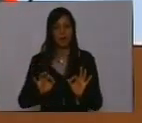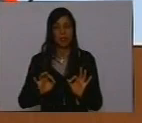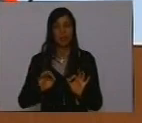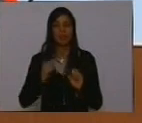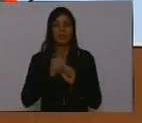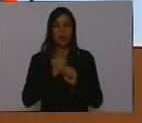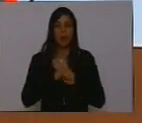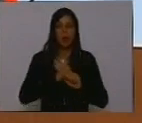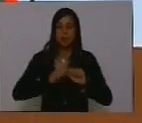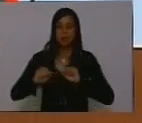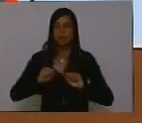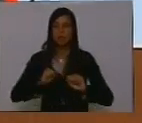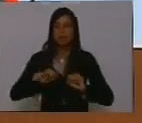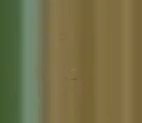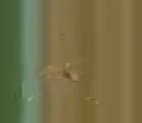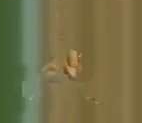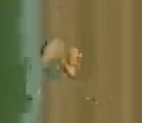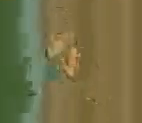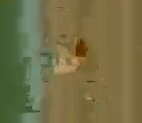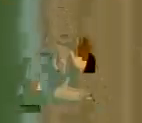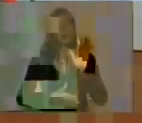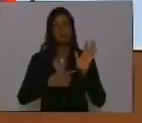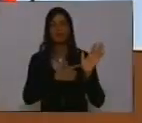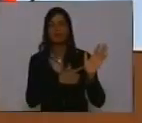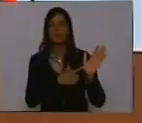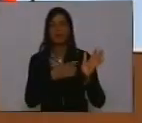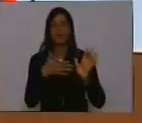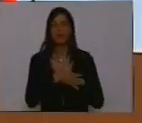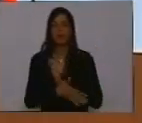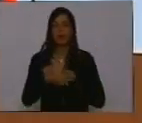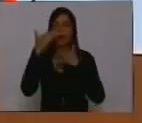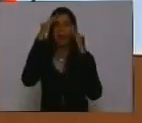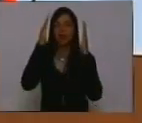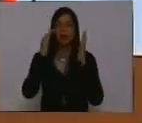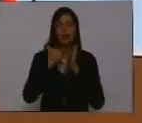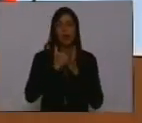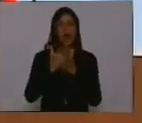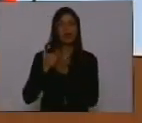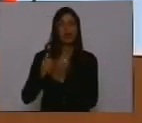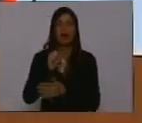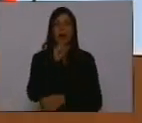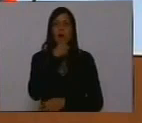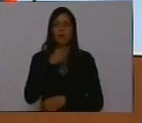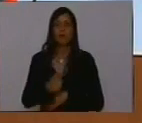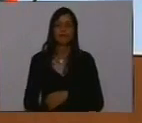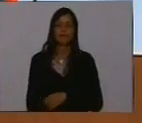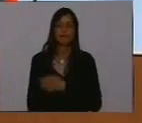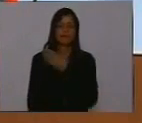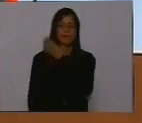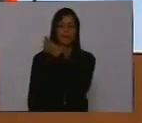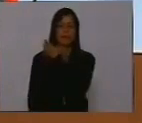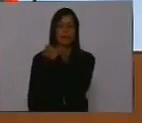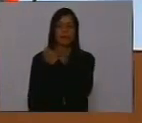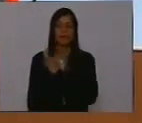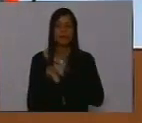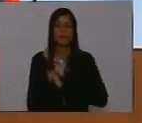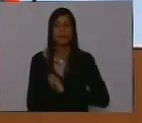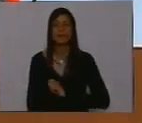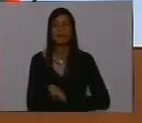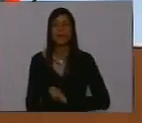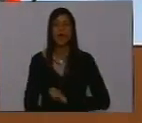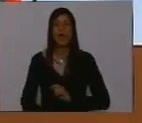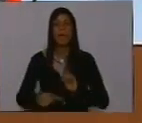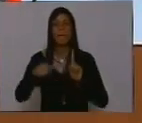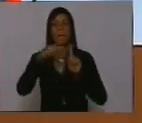de activación de un capítulo para la atención de los adultos y adultas mayores. Manifestó además su